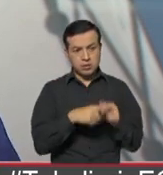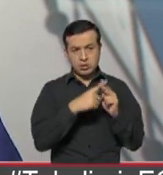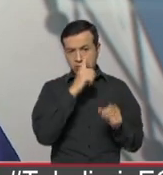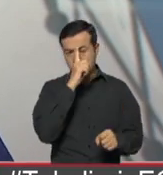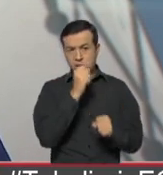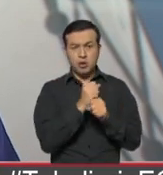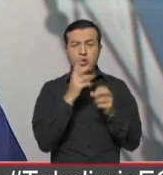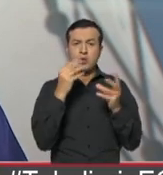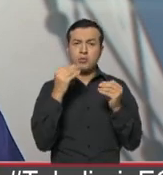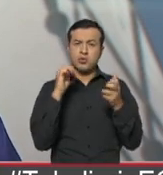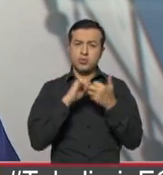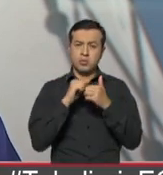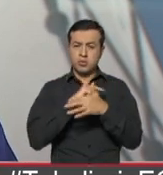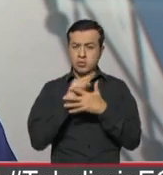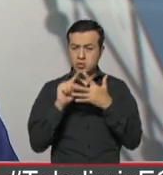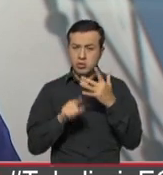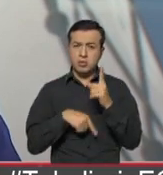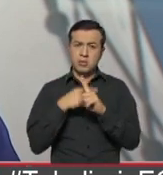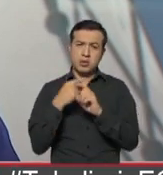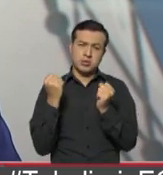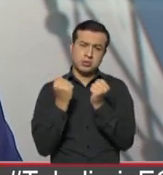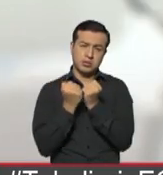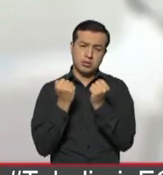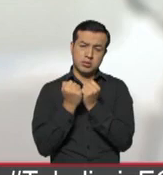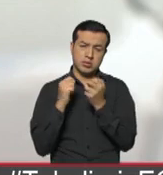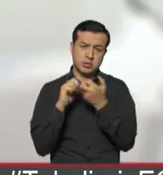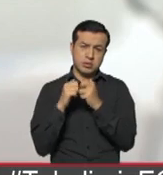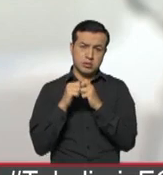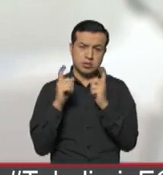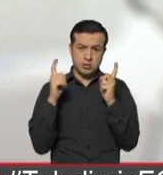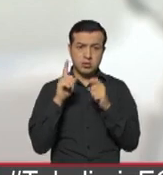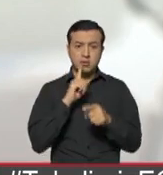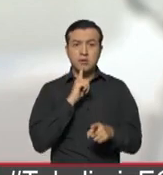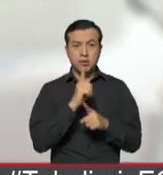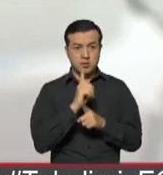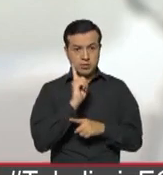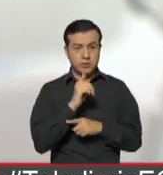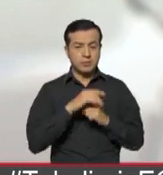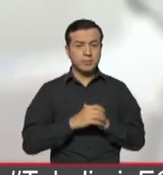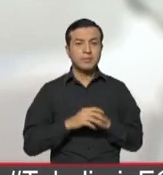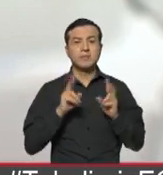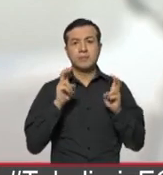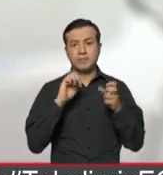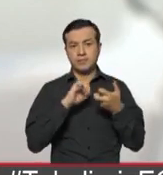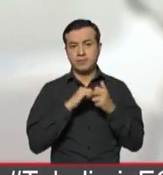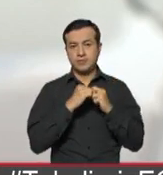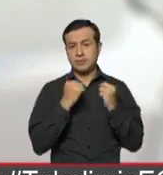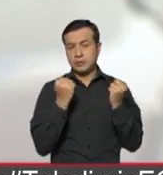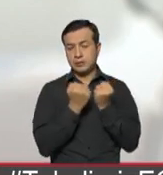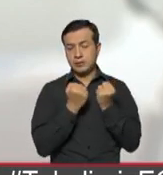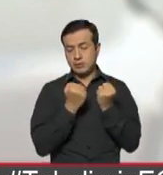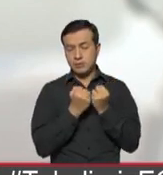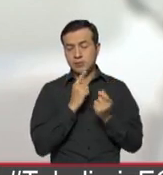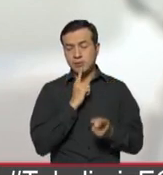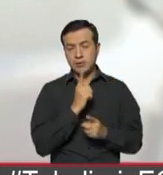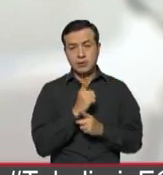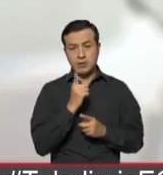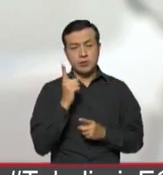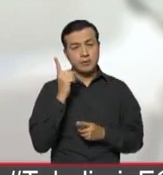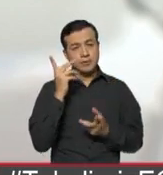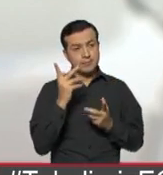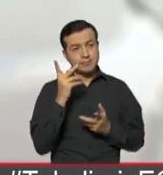tantos problemas? Sumado el hacinamiento, sin duda. A ver, sí, yo iba a añadir el tema del hacinamiento porque me parece que